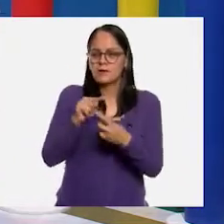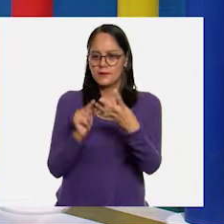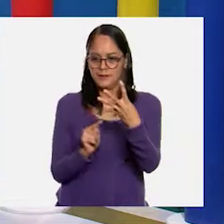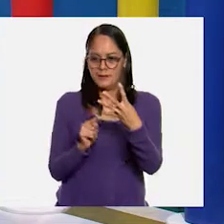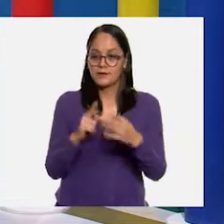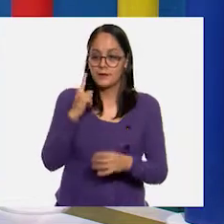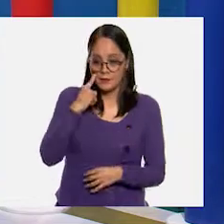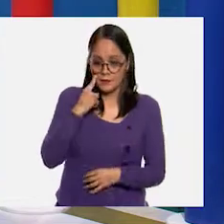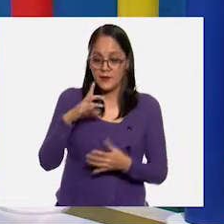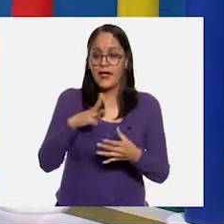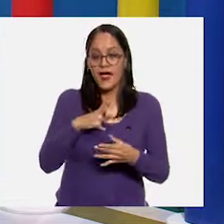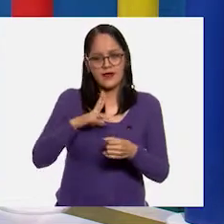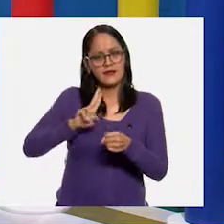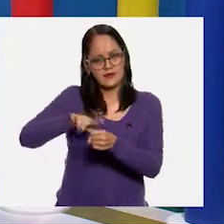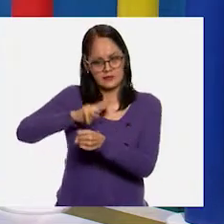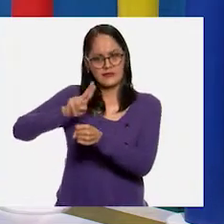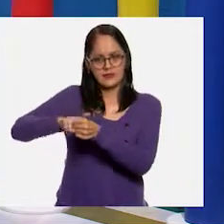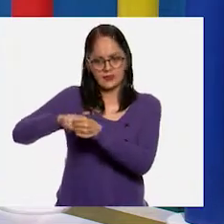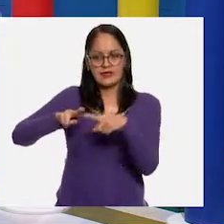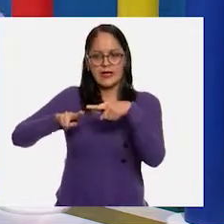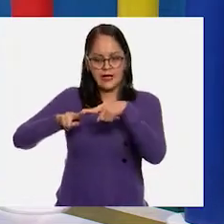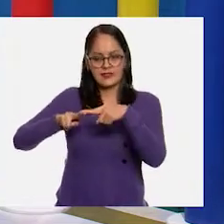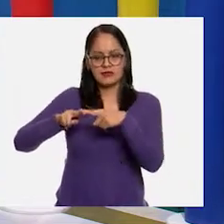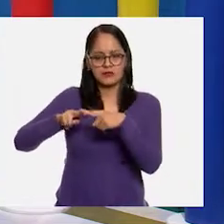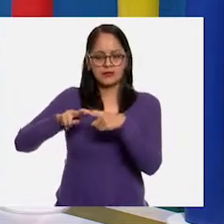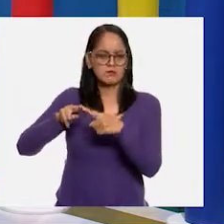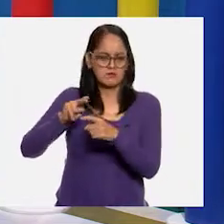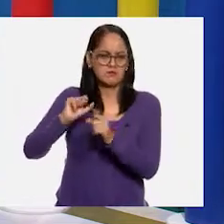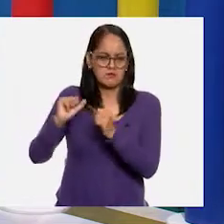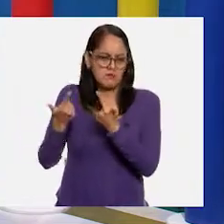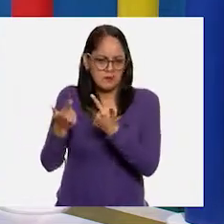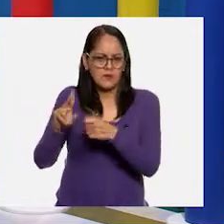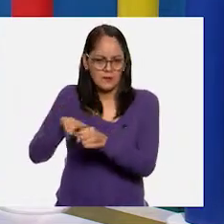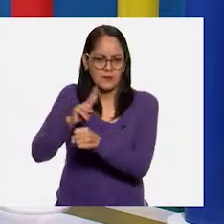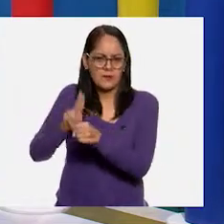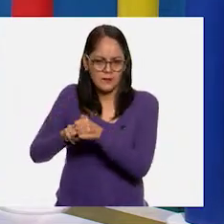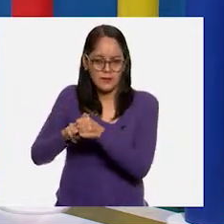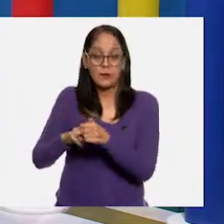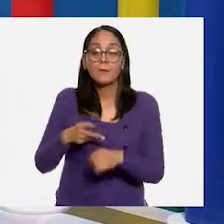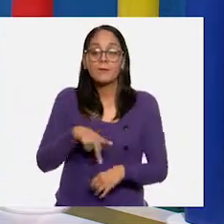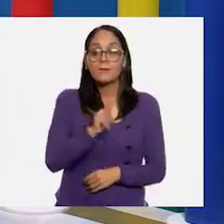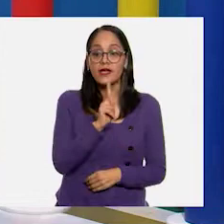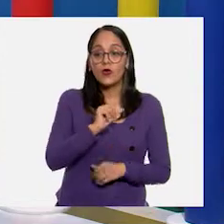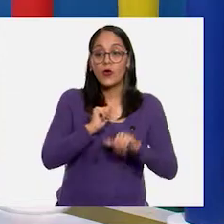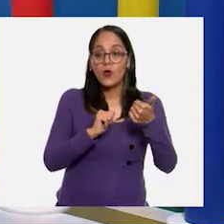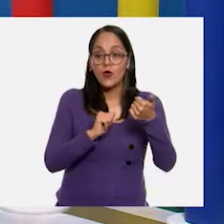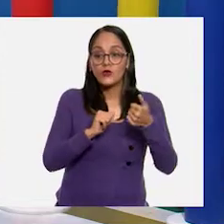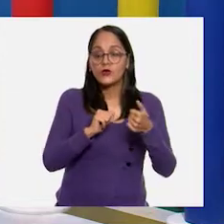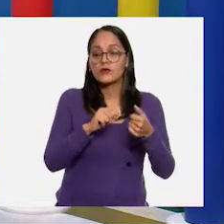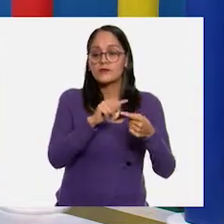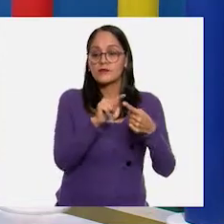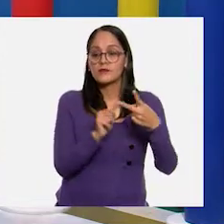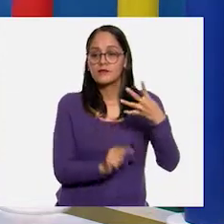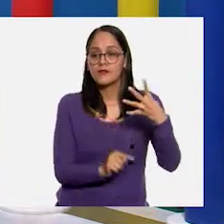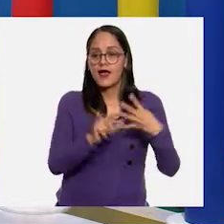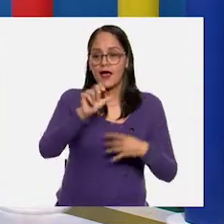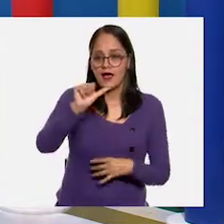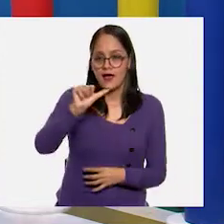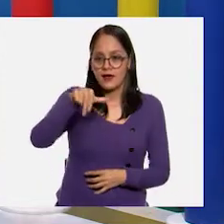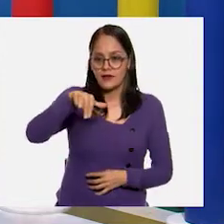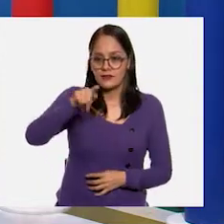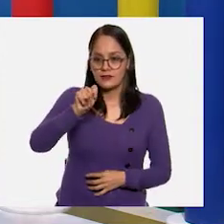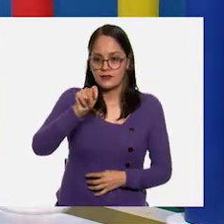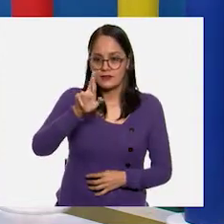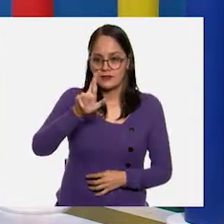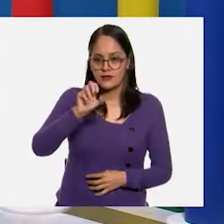un componente natural, pero también recordemos que puede ser un componente antrópico, los cuales ya analizamos en la